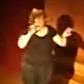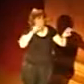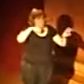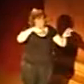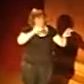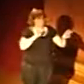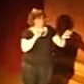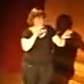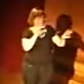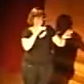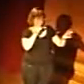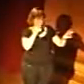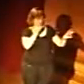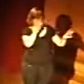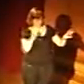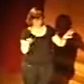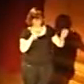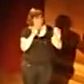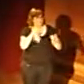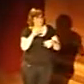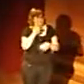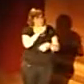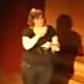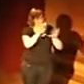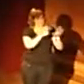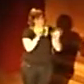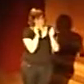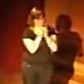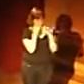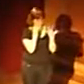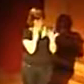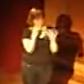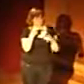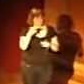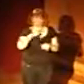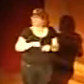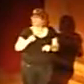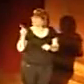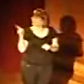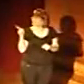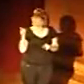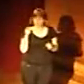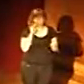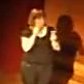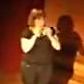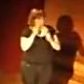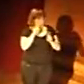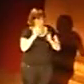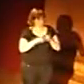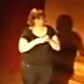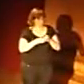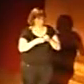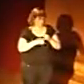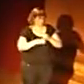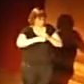gipto también hecho por alexandro San quirico de 1817 o sea como ven este tipo de visión de la arquitectura visión